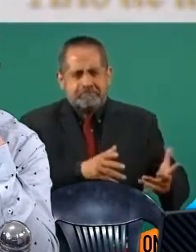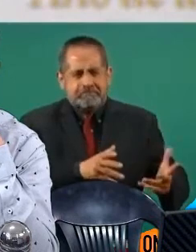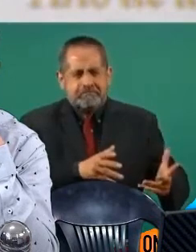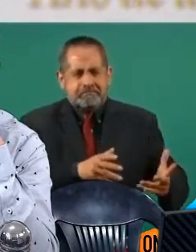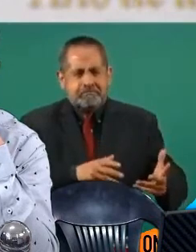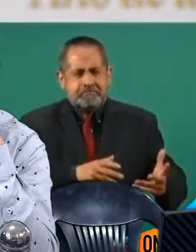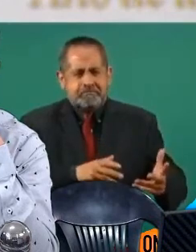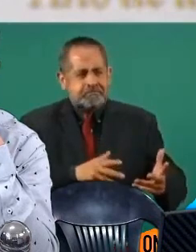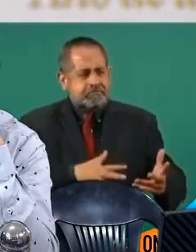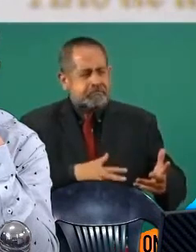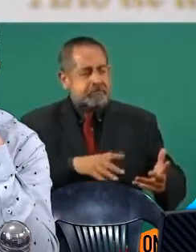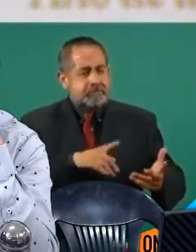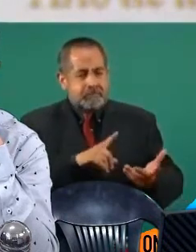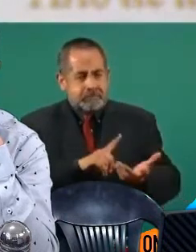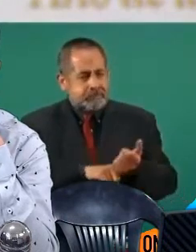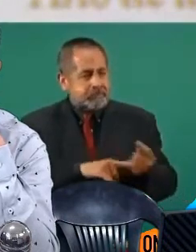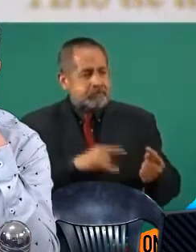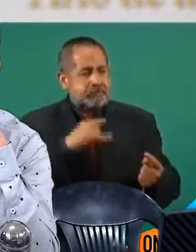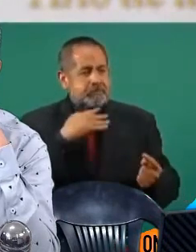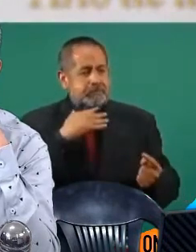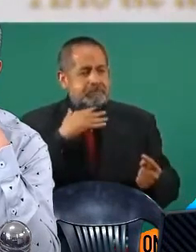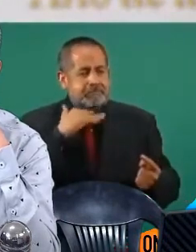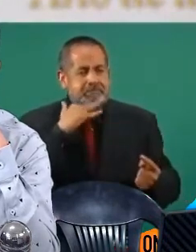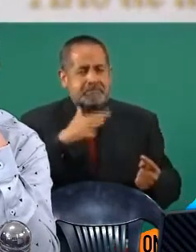son corruptos hipócritas.